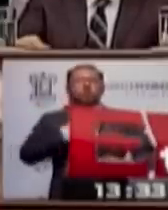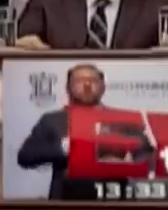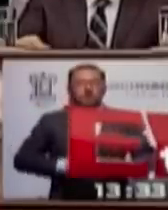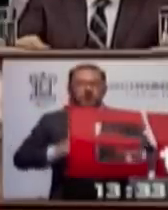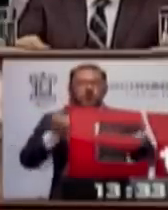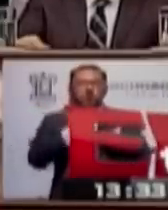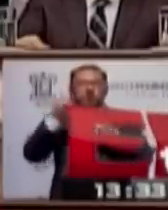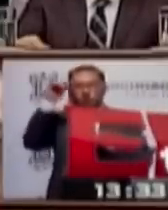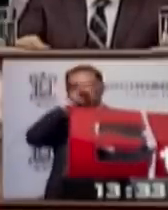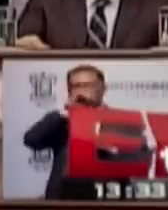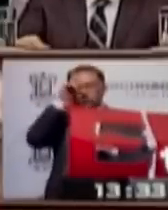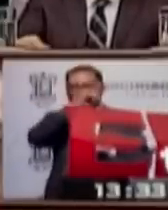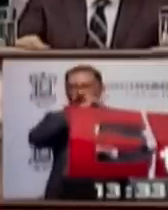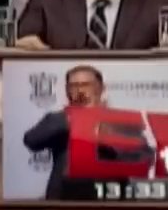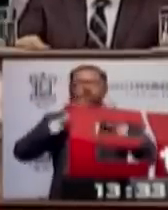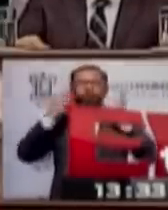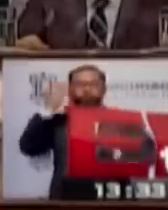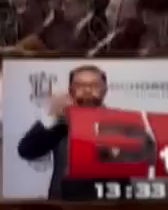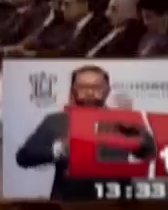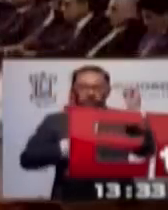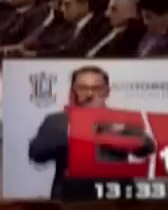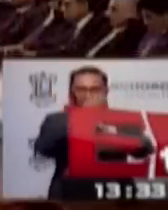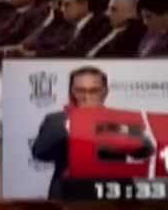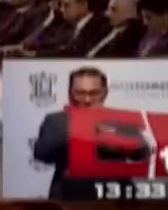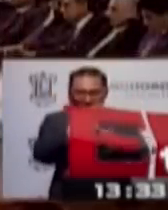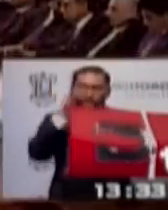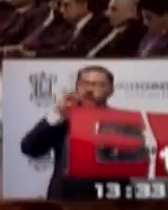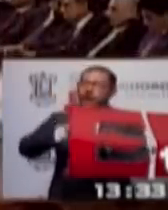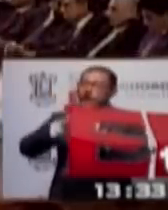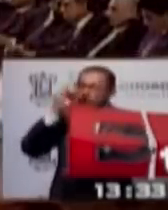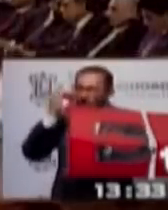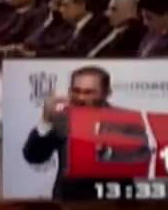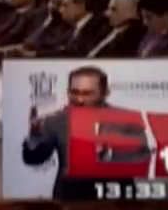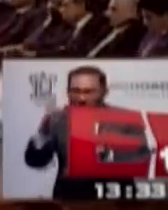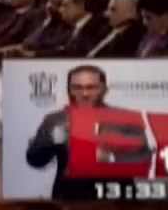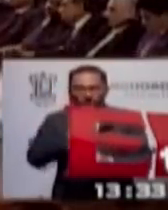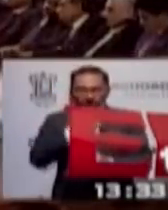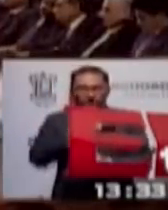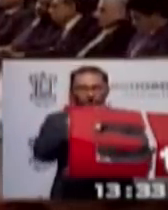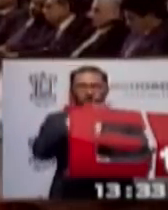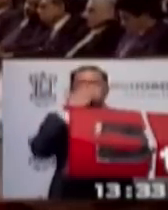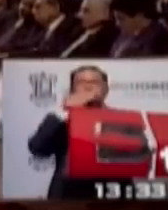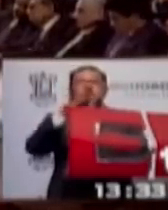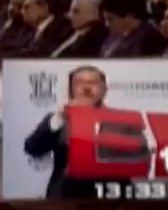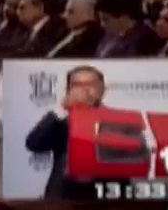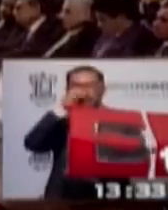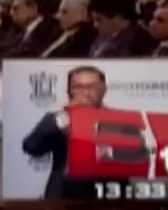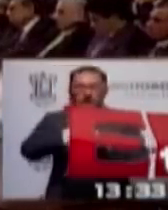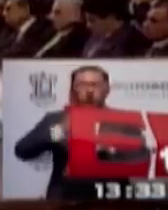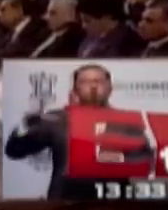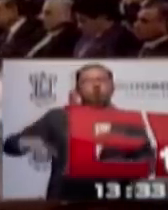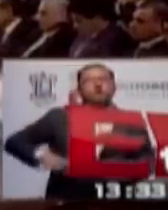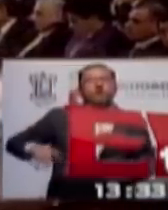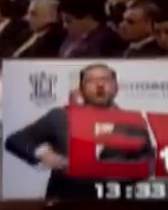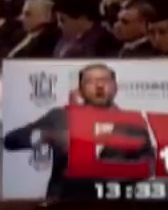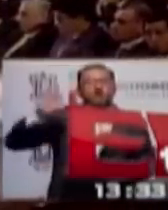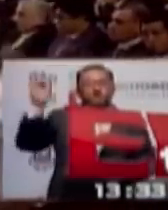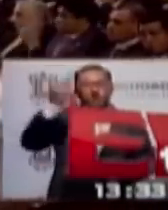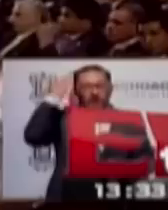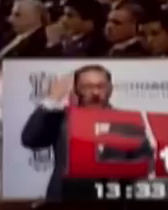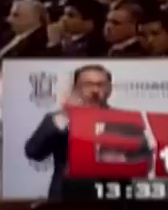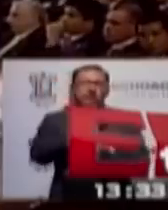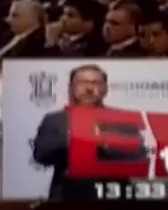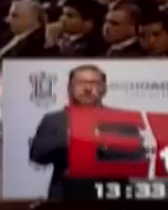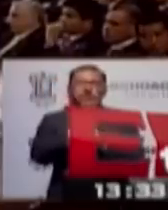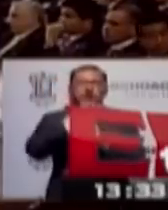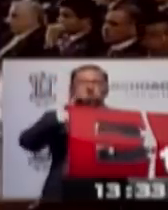la Judicatura Estatal. Agradezco la presencia del señor secretario de Gobernación, licenciado